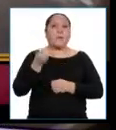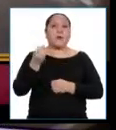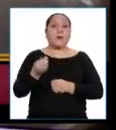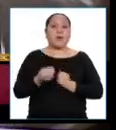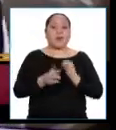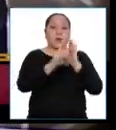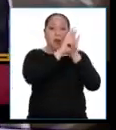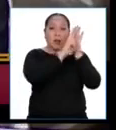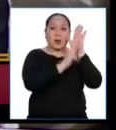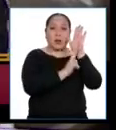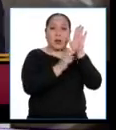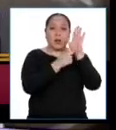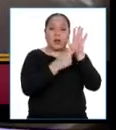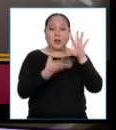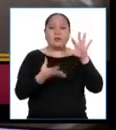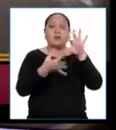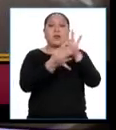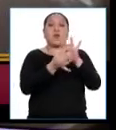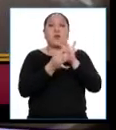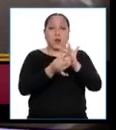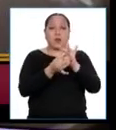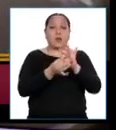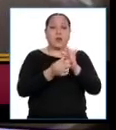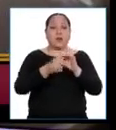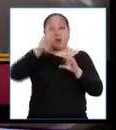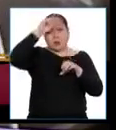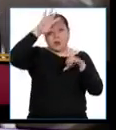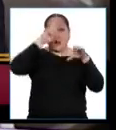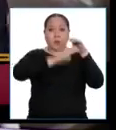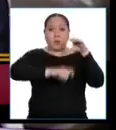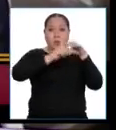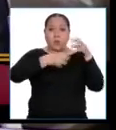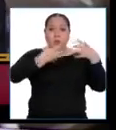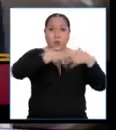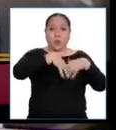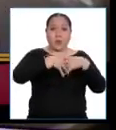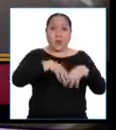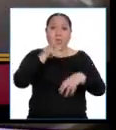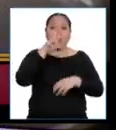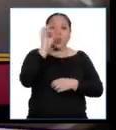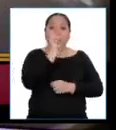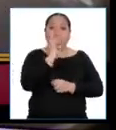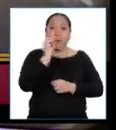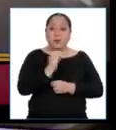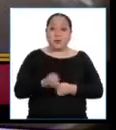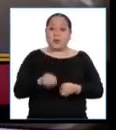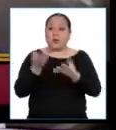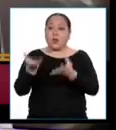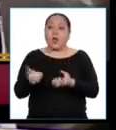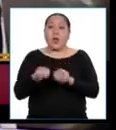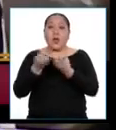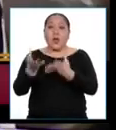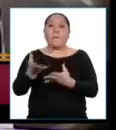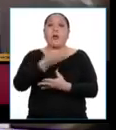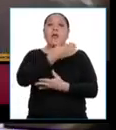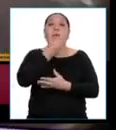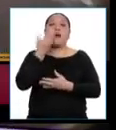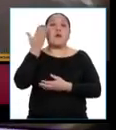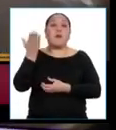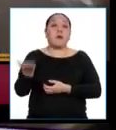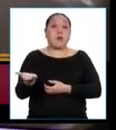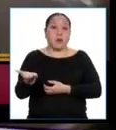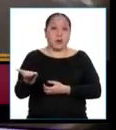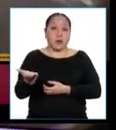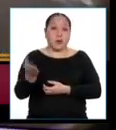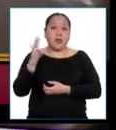convenio que habían hecho con la empresa minera, el 3% debía de ir para mejorar